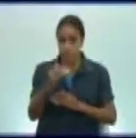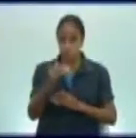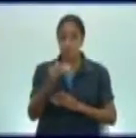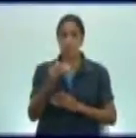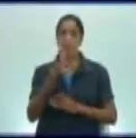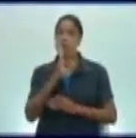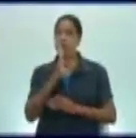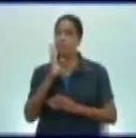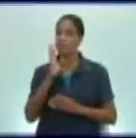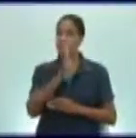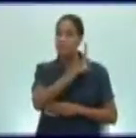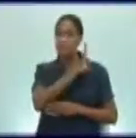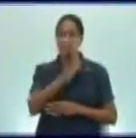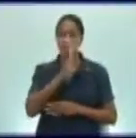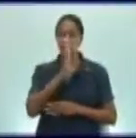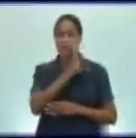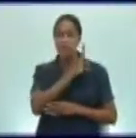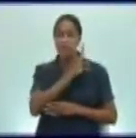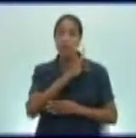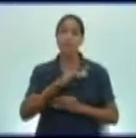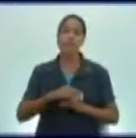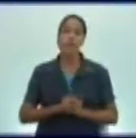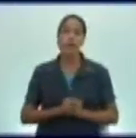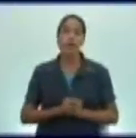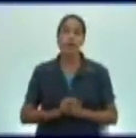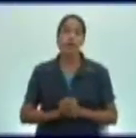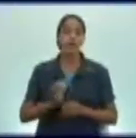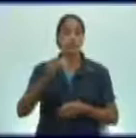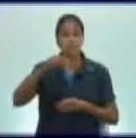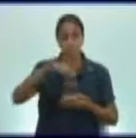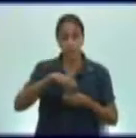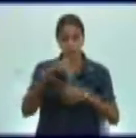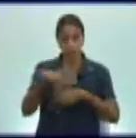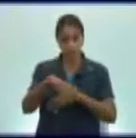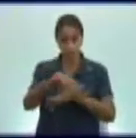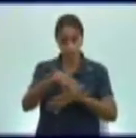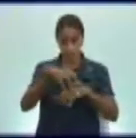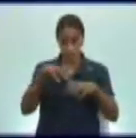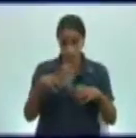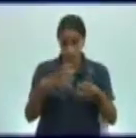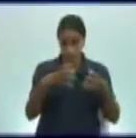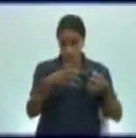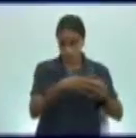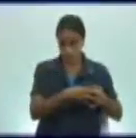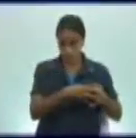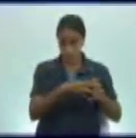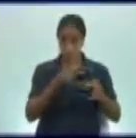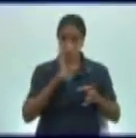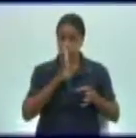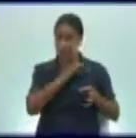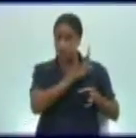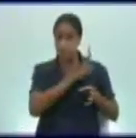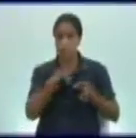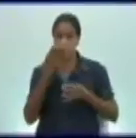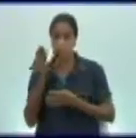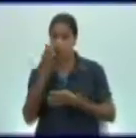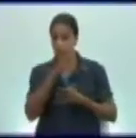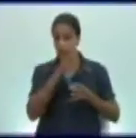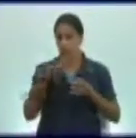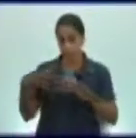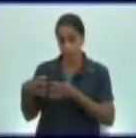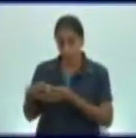los criterios y también dentro de los animales que presentaban la simetría bilateral, la presencia